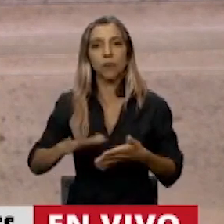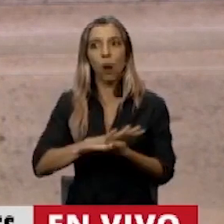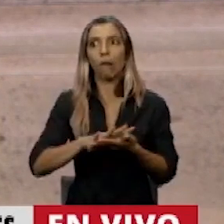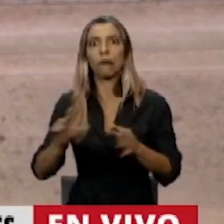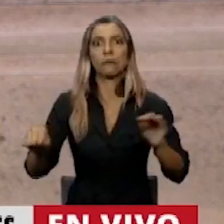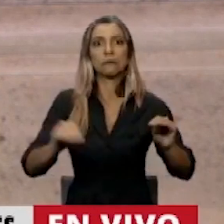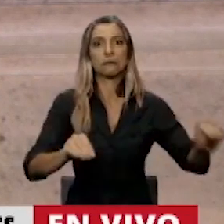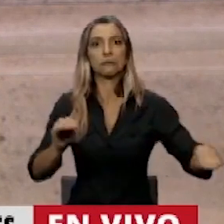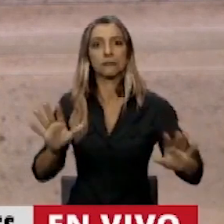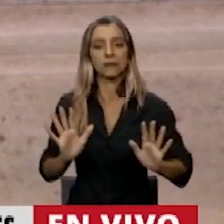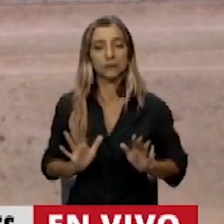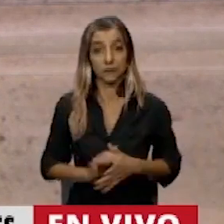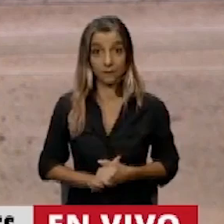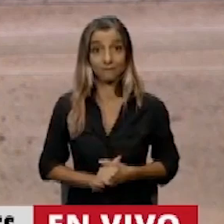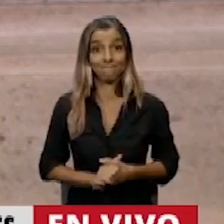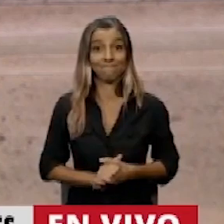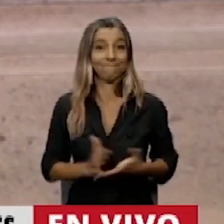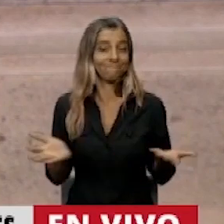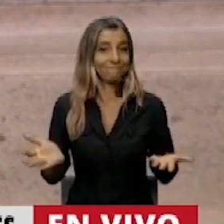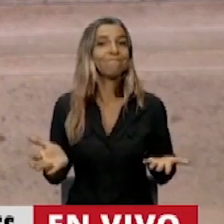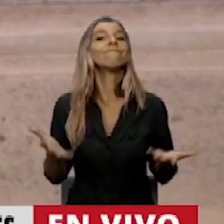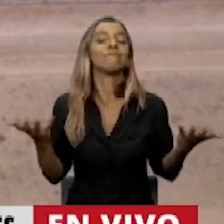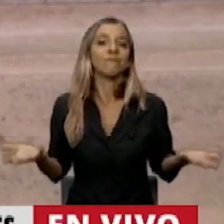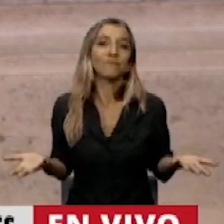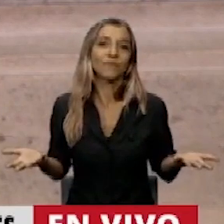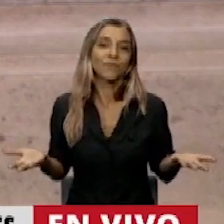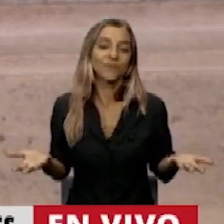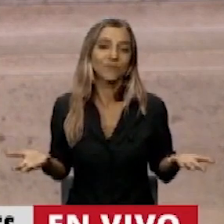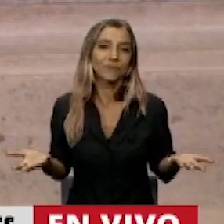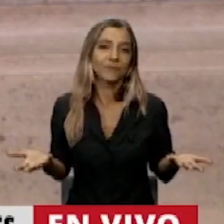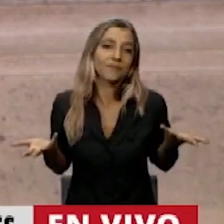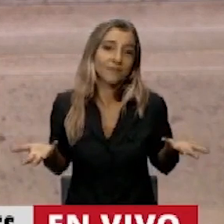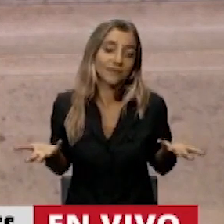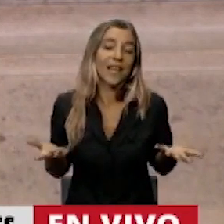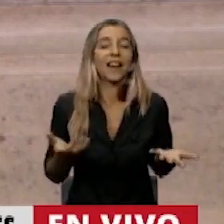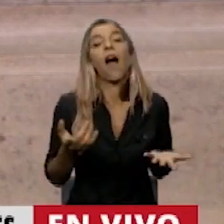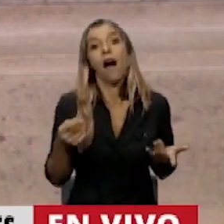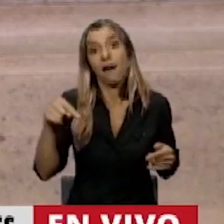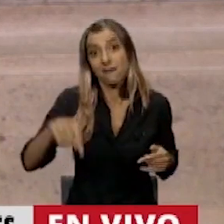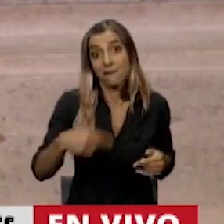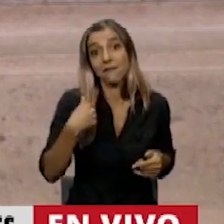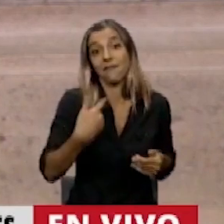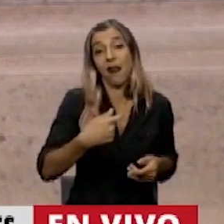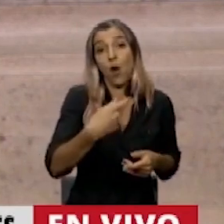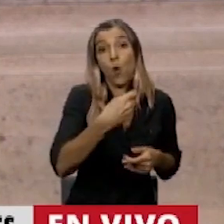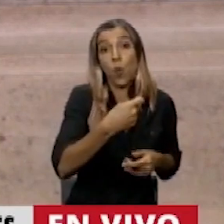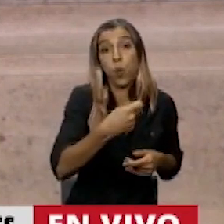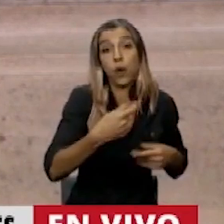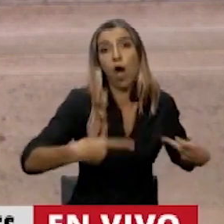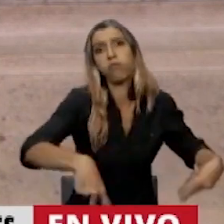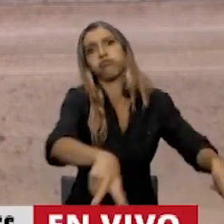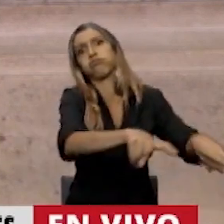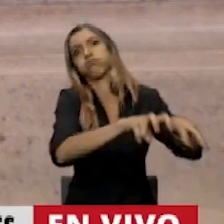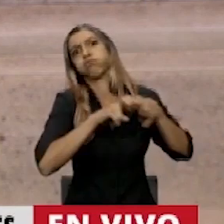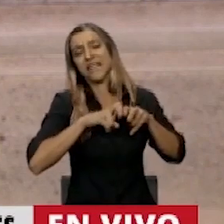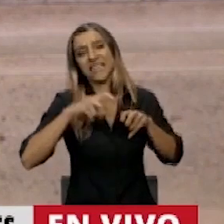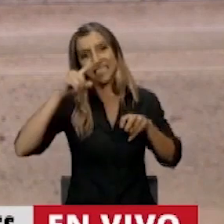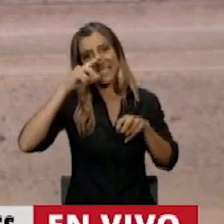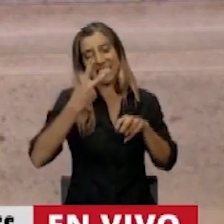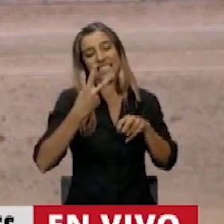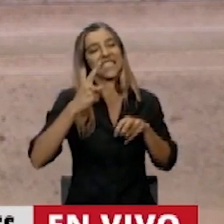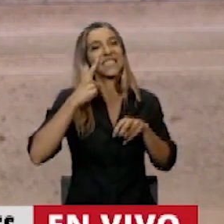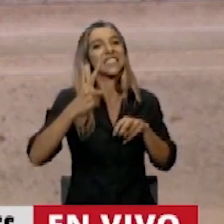Entonces, vienen con el problema de que, miren, le sacamos a los jubilados 72 mil millones de pesos en lo que va del